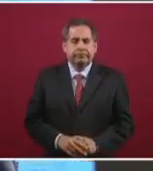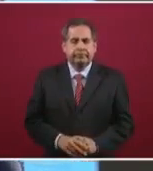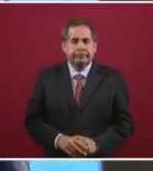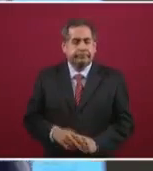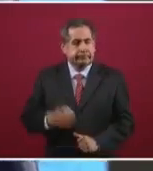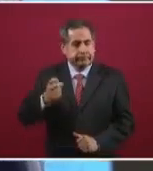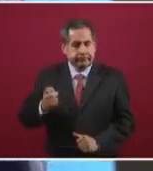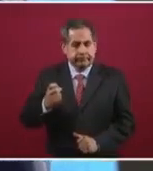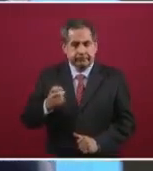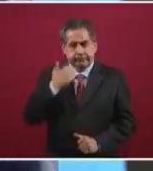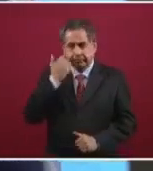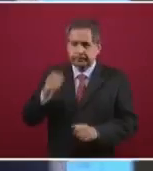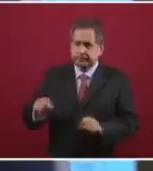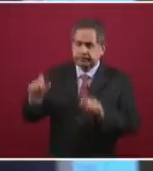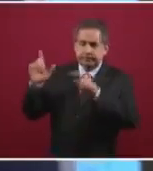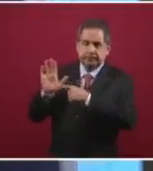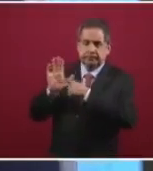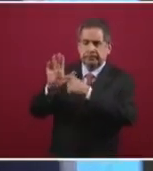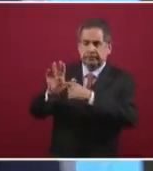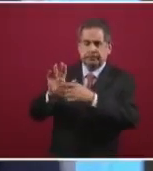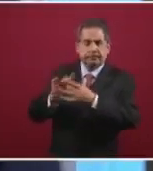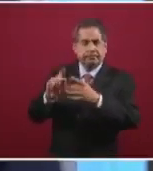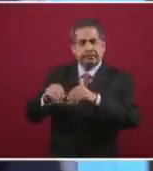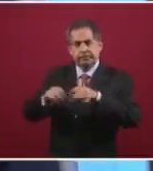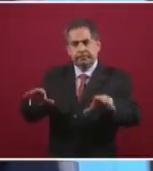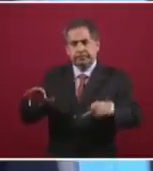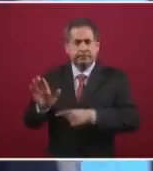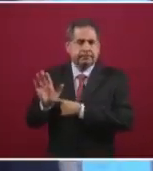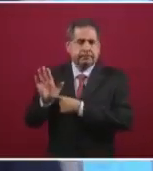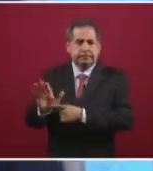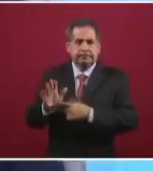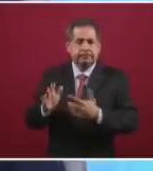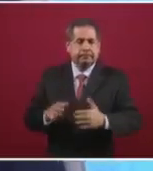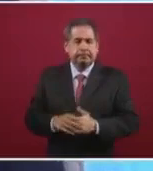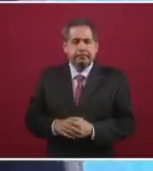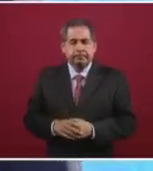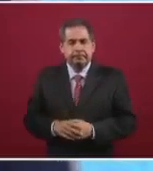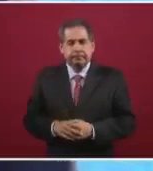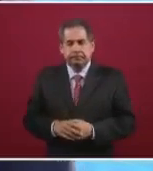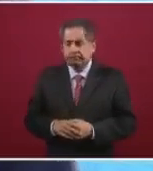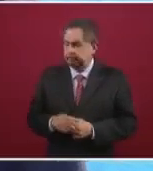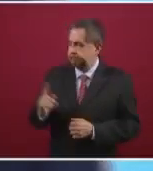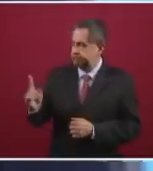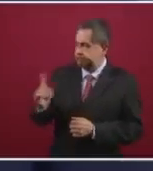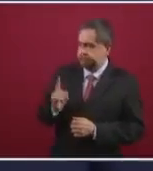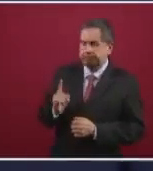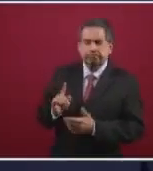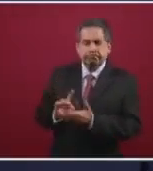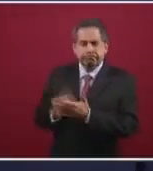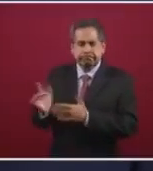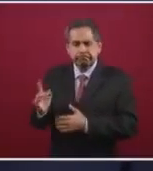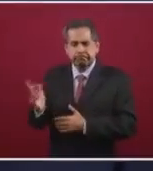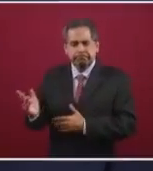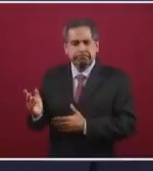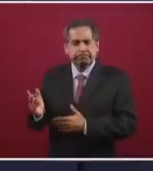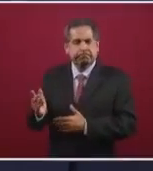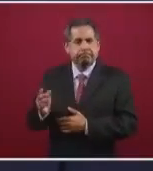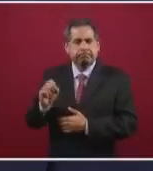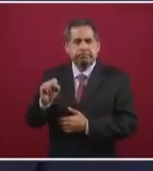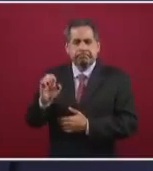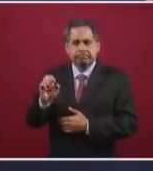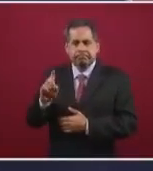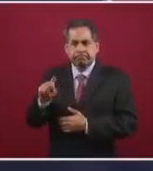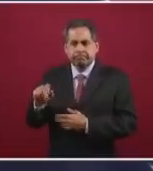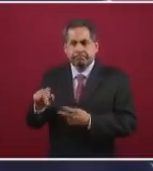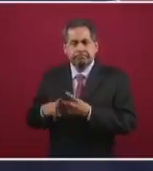Entonces, eso era lo que queríamos informarles, agradecerle mucho a la Secretaría de la Defensa,